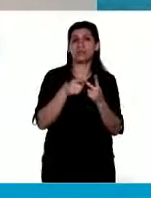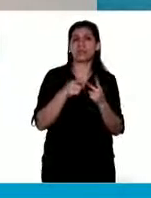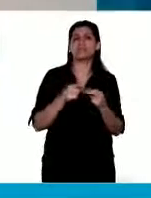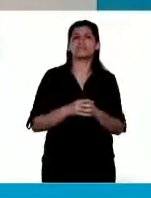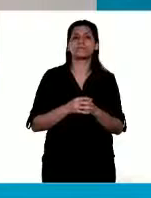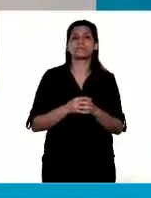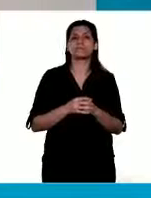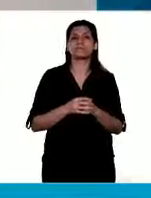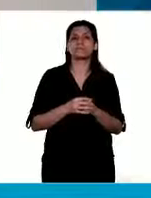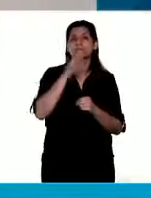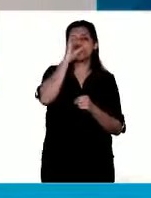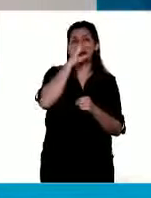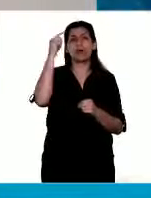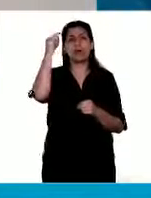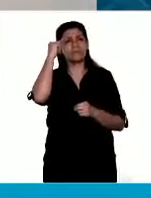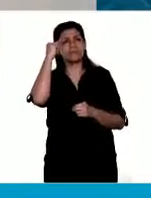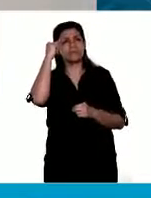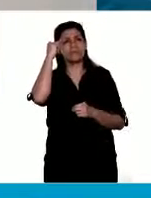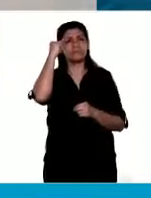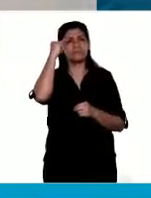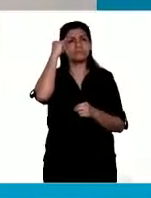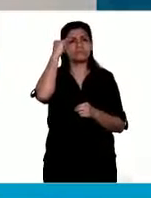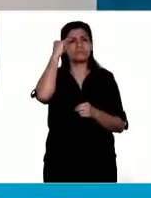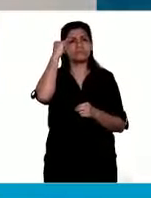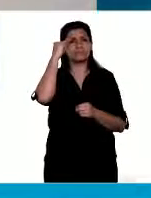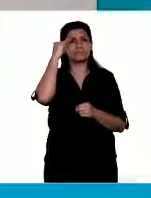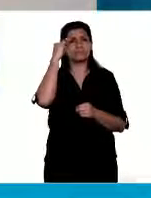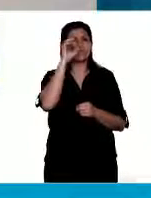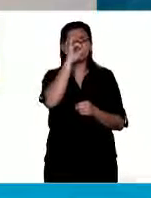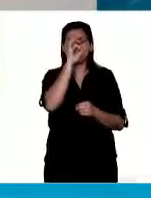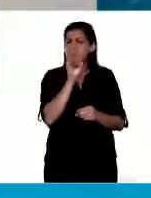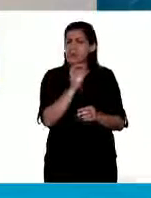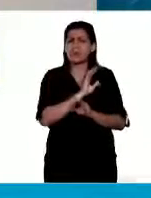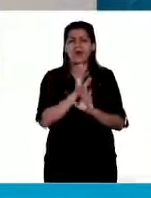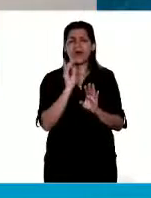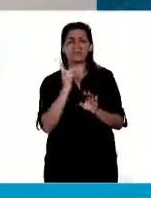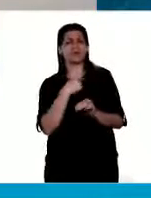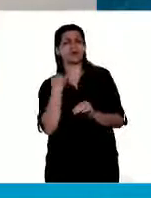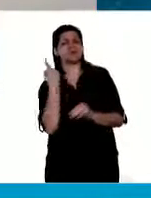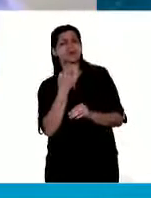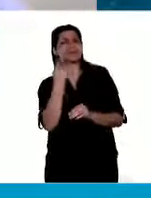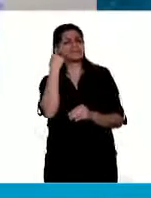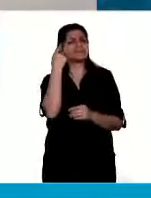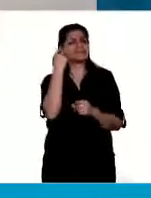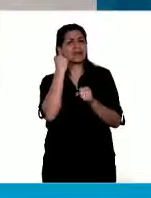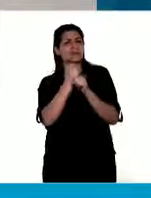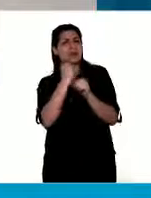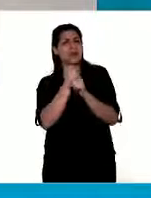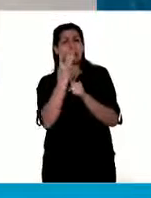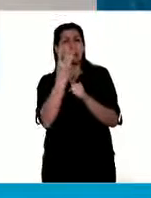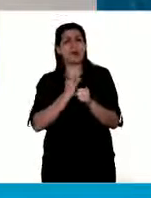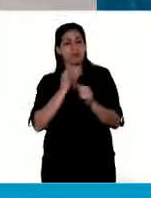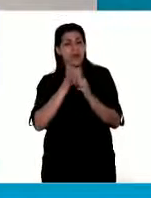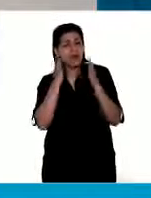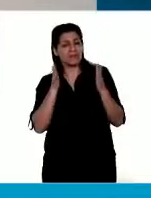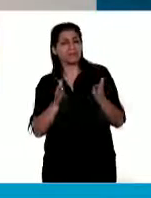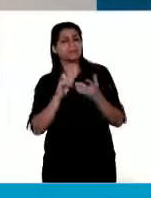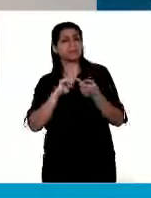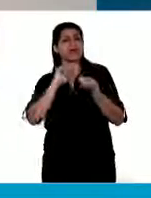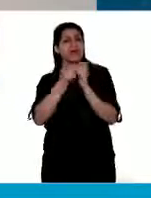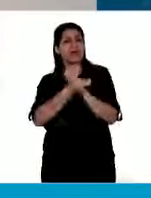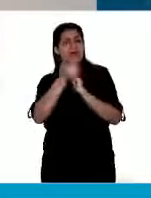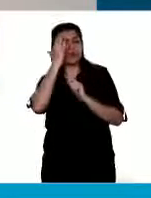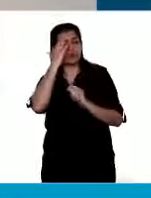nunca creímos y nunca nos creímos que en una gestión de 4 años íbamos a cambiar una